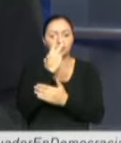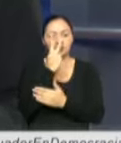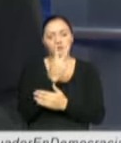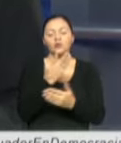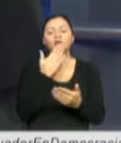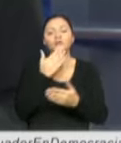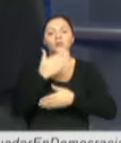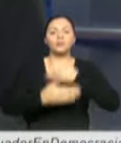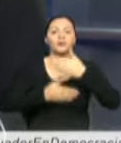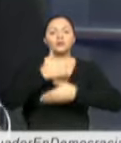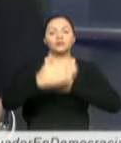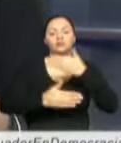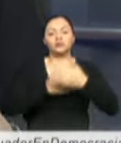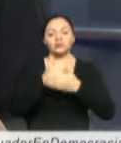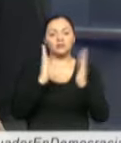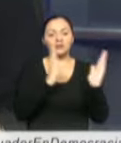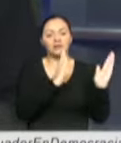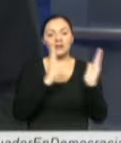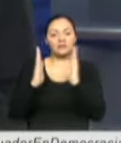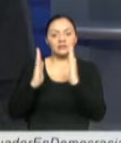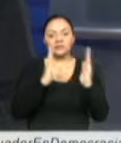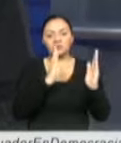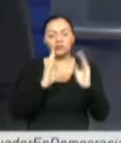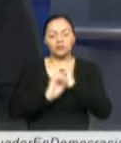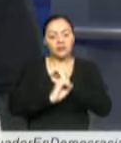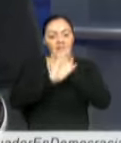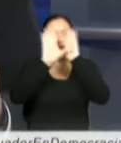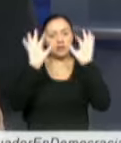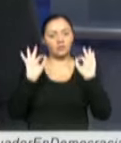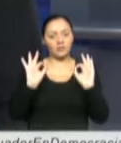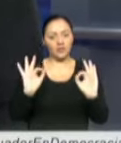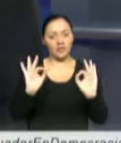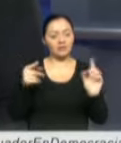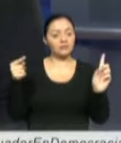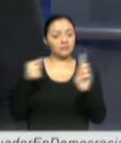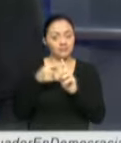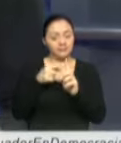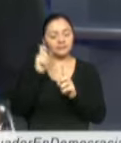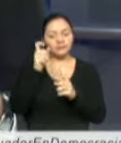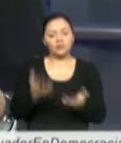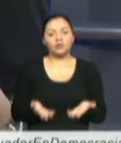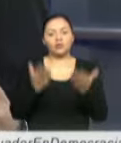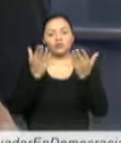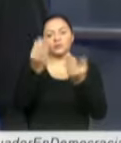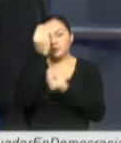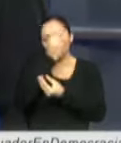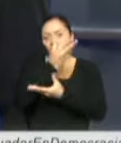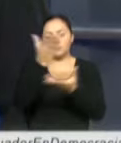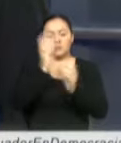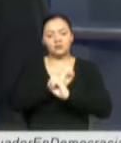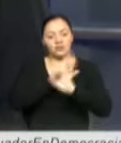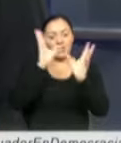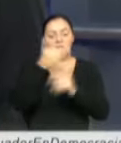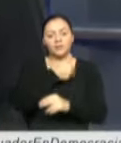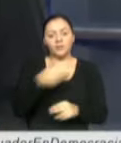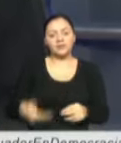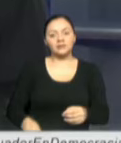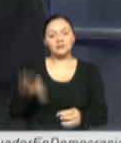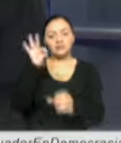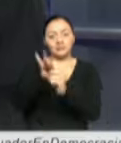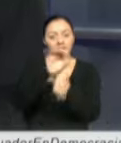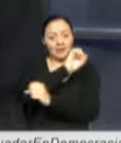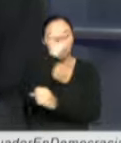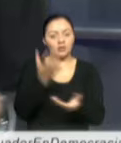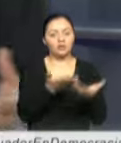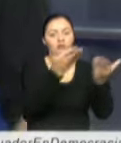un proceso de transición transparente en la cual se le entrega toda la información al presidente que resulte